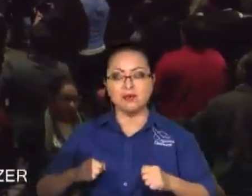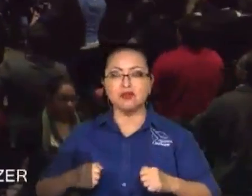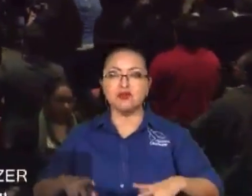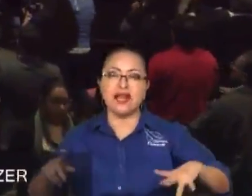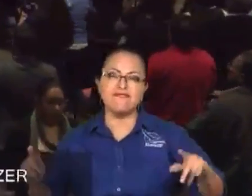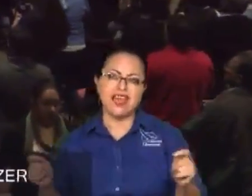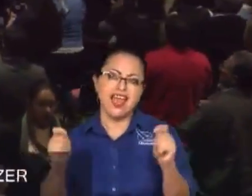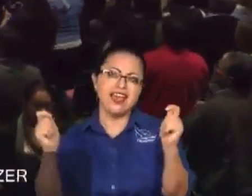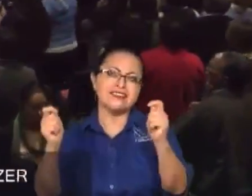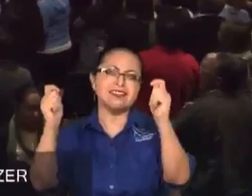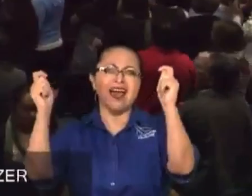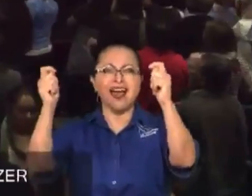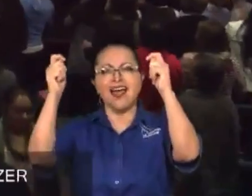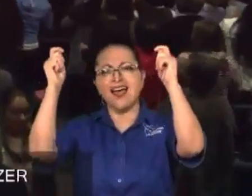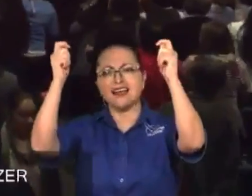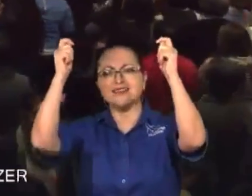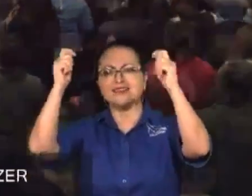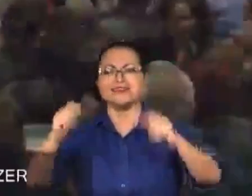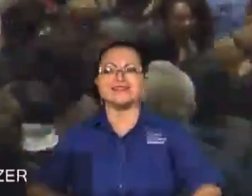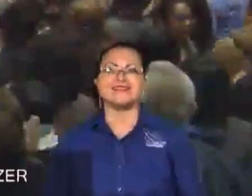Hoy hacemos una fiesta.